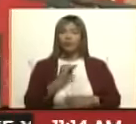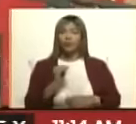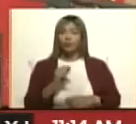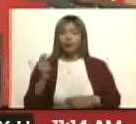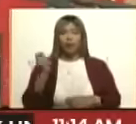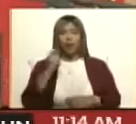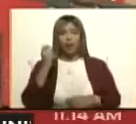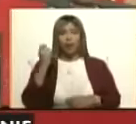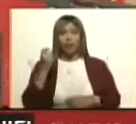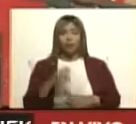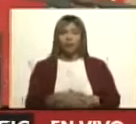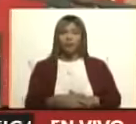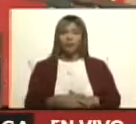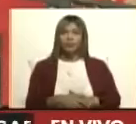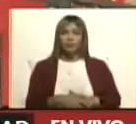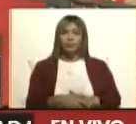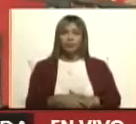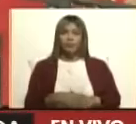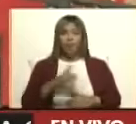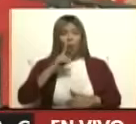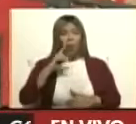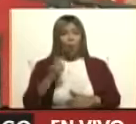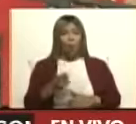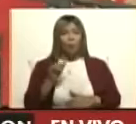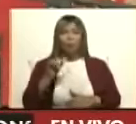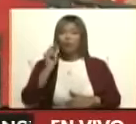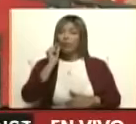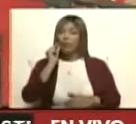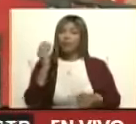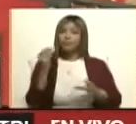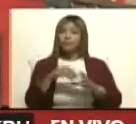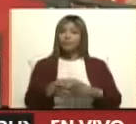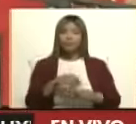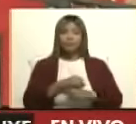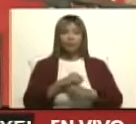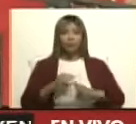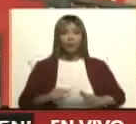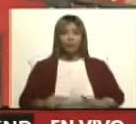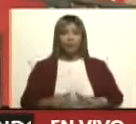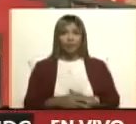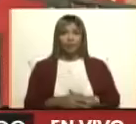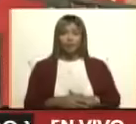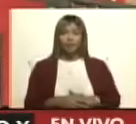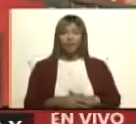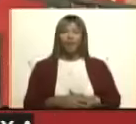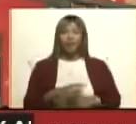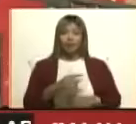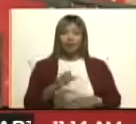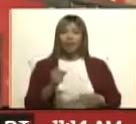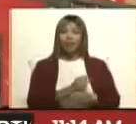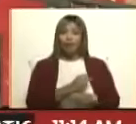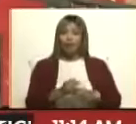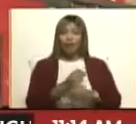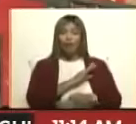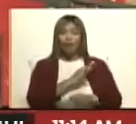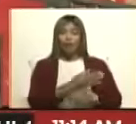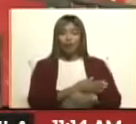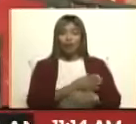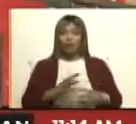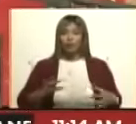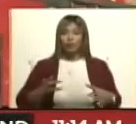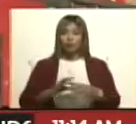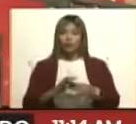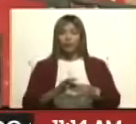Apure. Los hombres y mujeres de la Fuerza Armada Nacional Bolivariana están trabajando de mano con